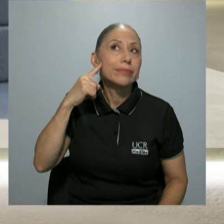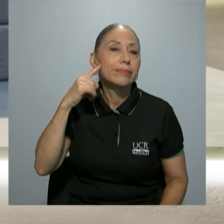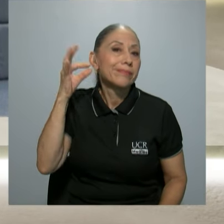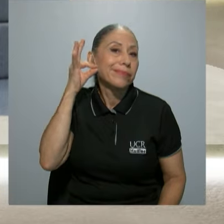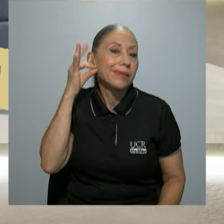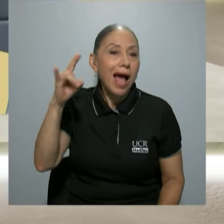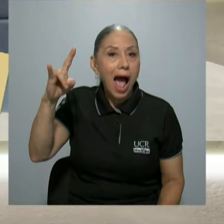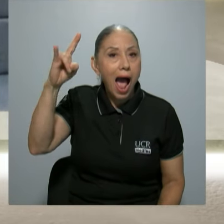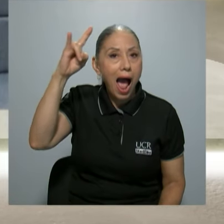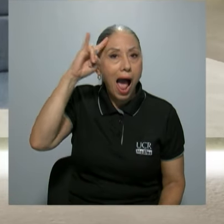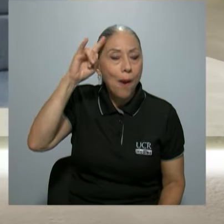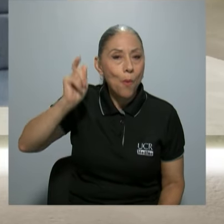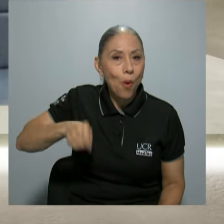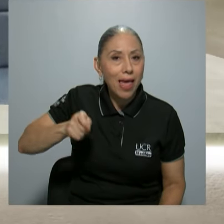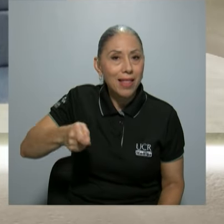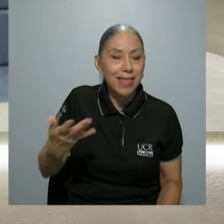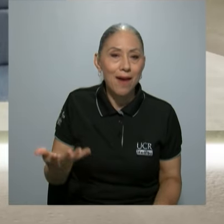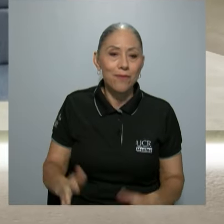la pregunta de las redes sociales.